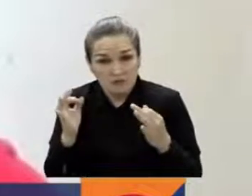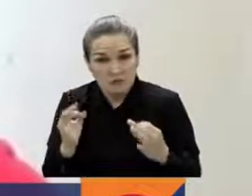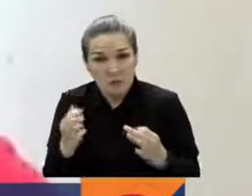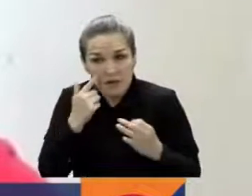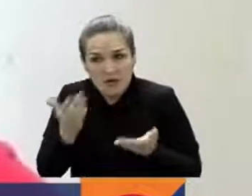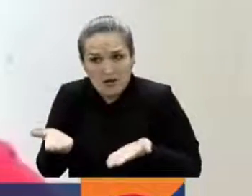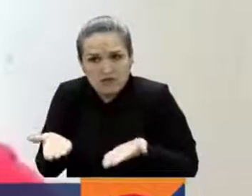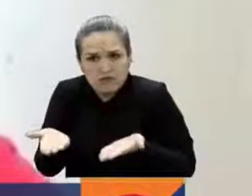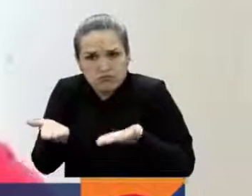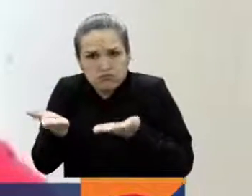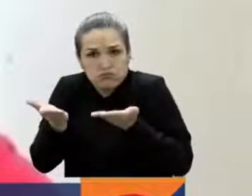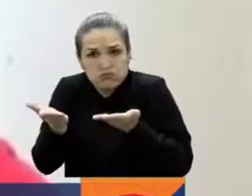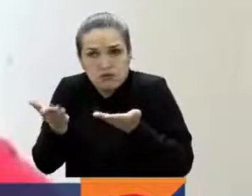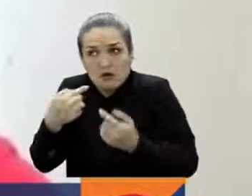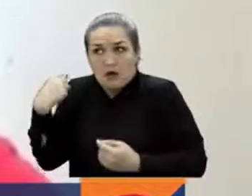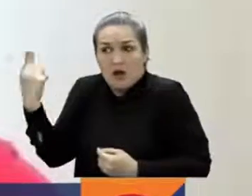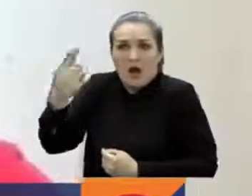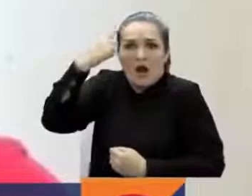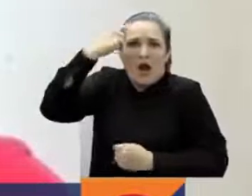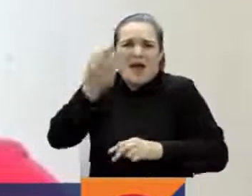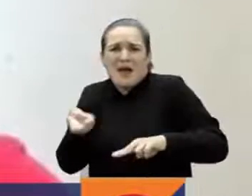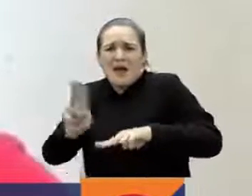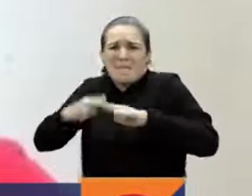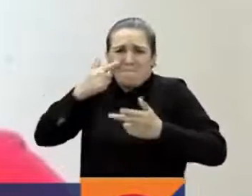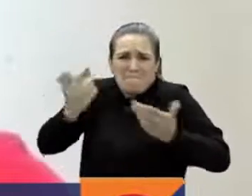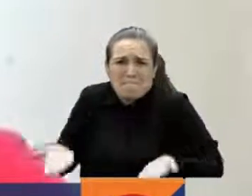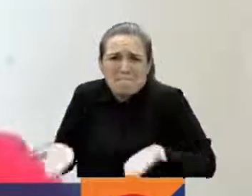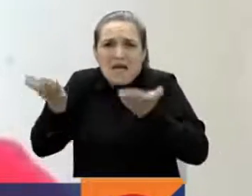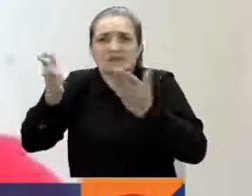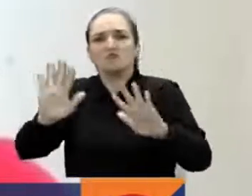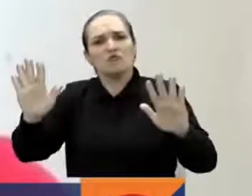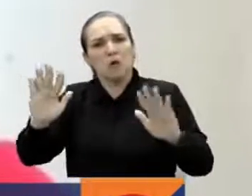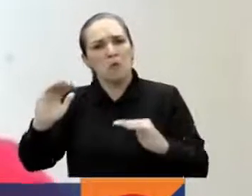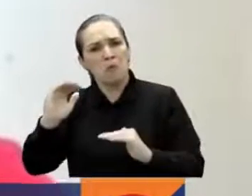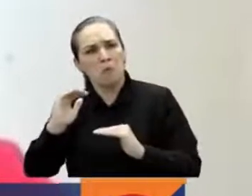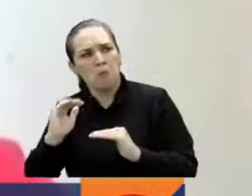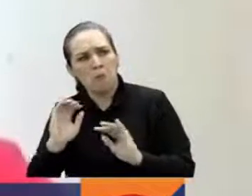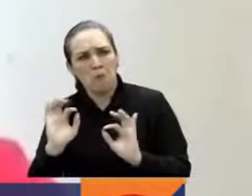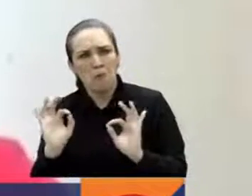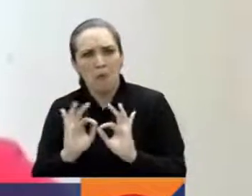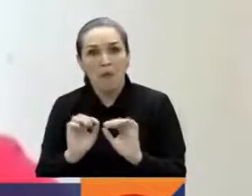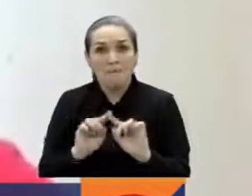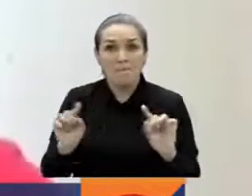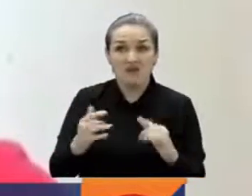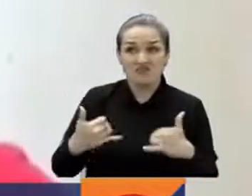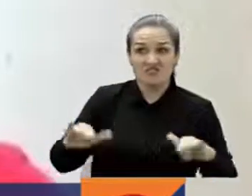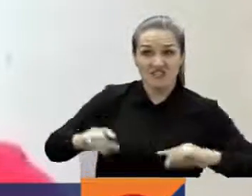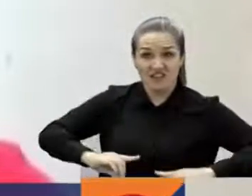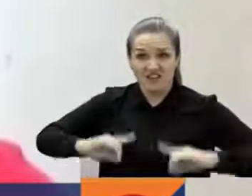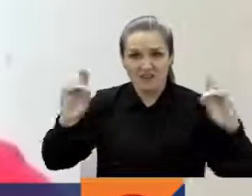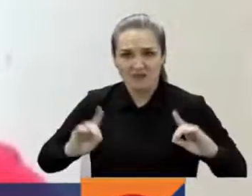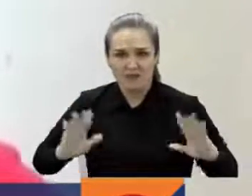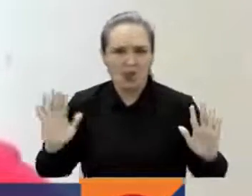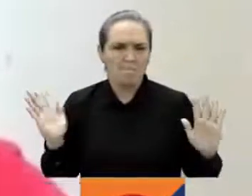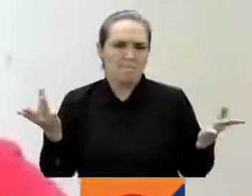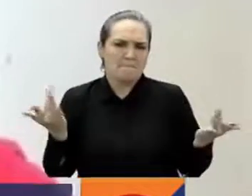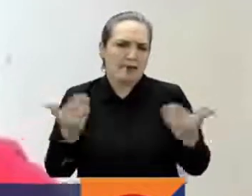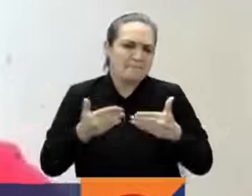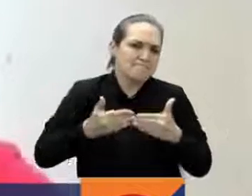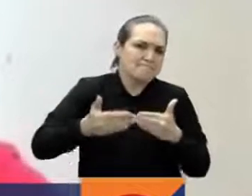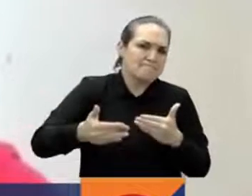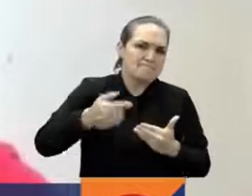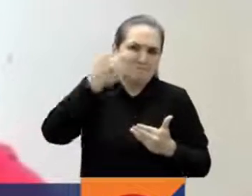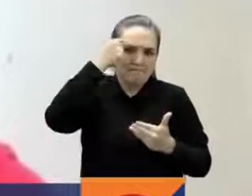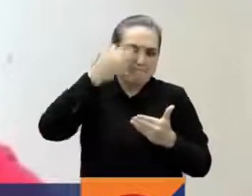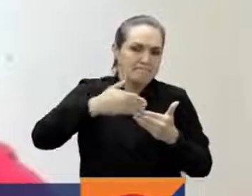alza menor que las expectativas que habían en el mercado, pero todavía es muy pronto para hacer un juicio de este estilo y habrá que esperar